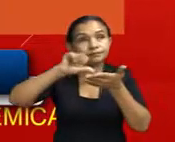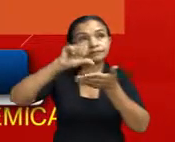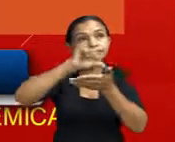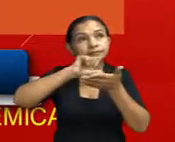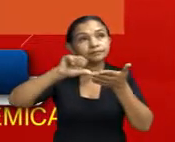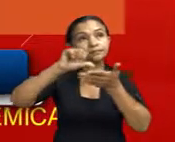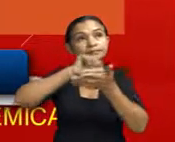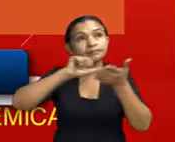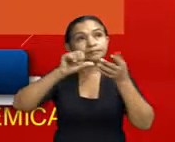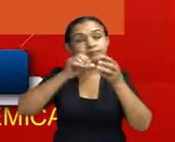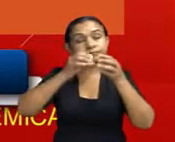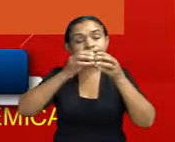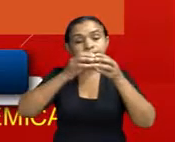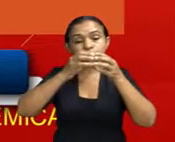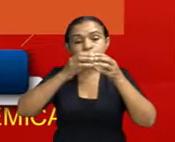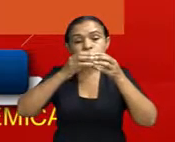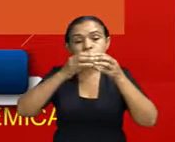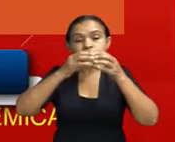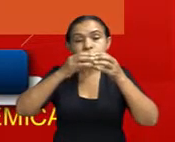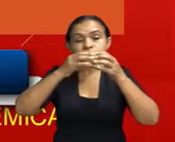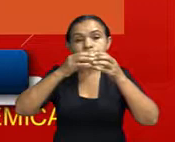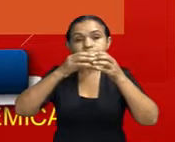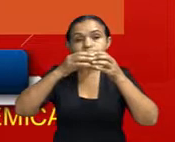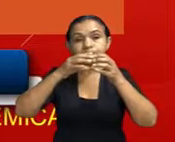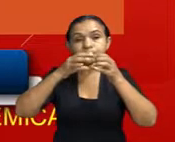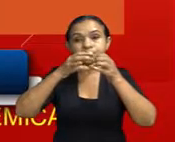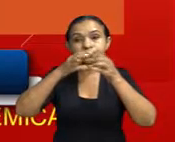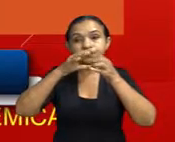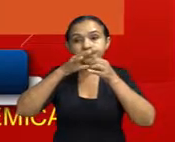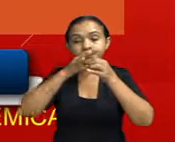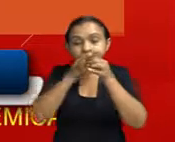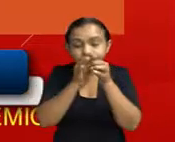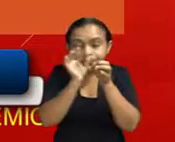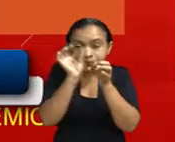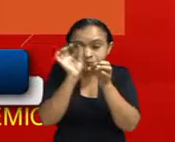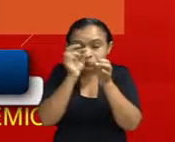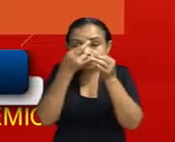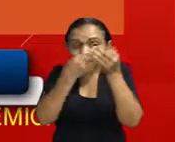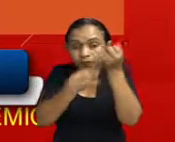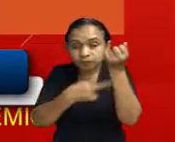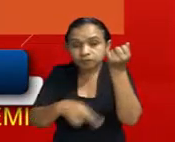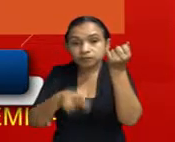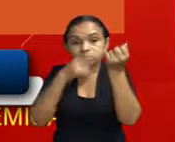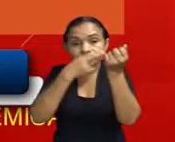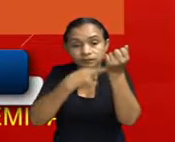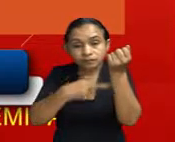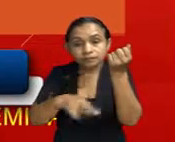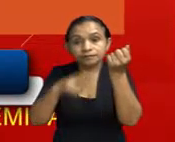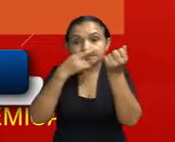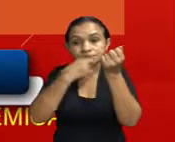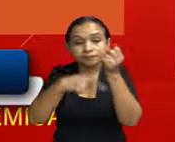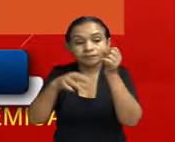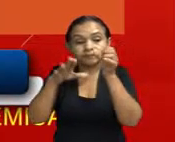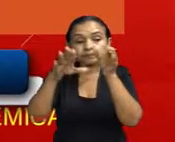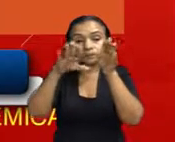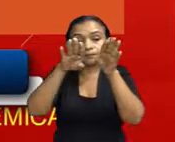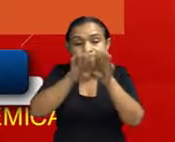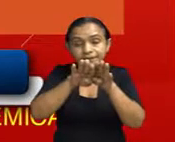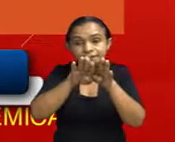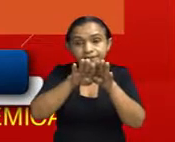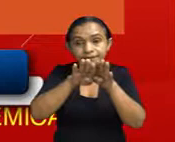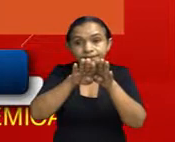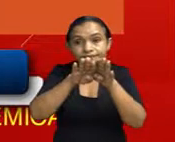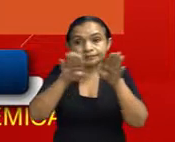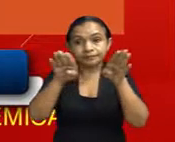progresivamente acumulándose en la luz del vaso hasta dejar un espacio muy pequeño. Y cuando esa obstrucción